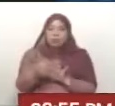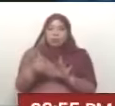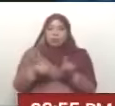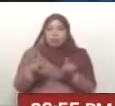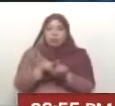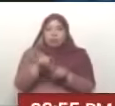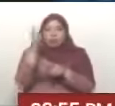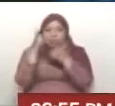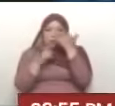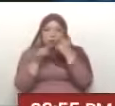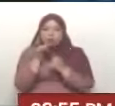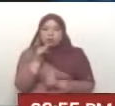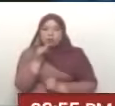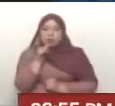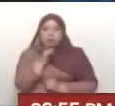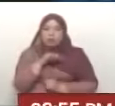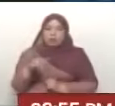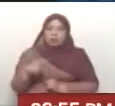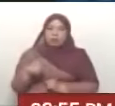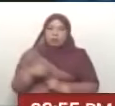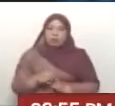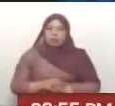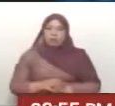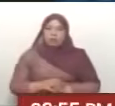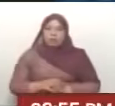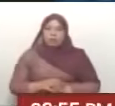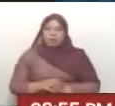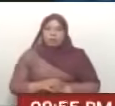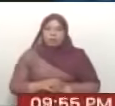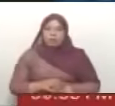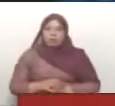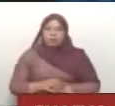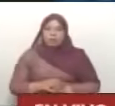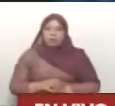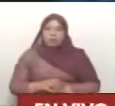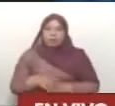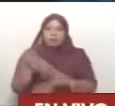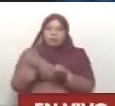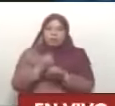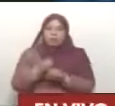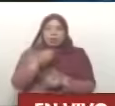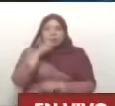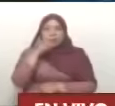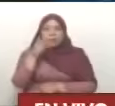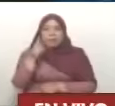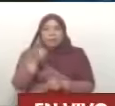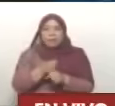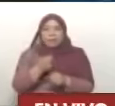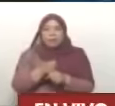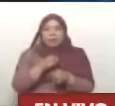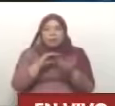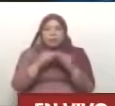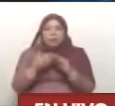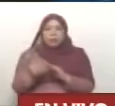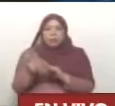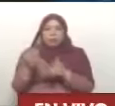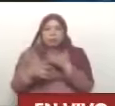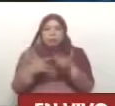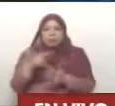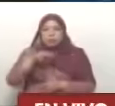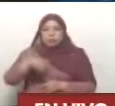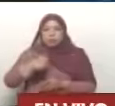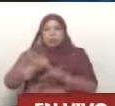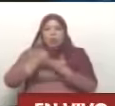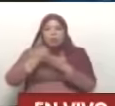brigada Hugo Chávez. Nosotros decimos, es la brigada para que llegue el abrazo de Chávez y Maduro a cada una de esas comunidades y ayudemos a